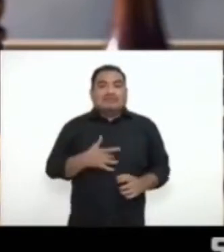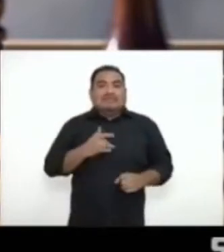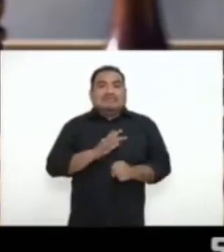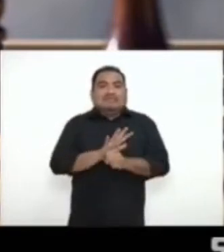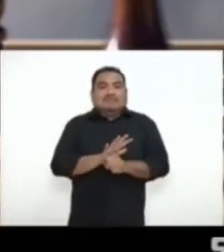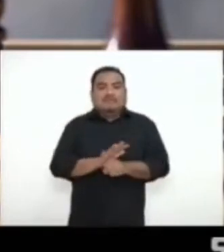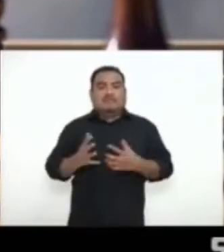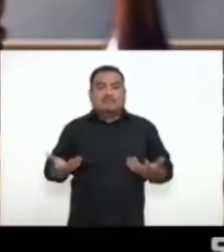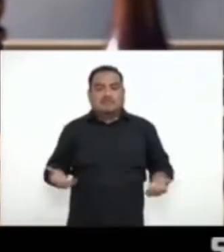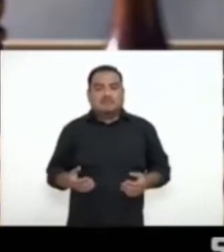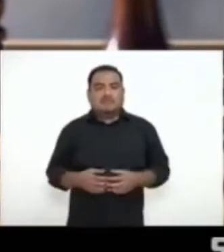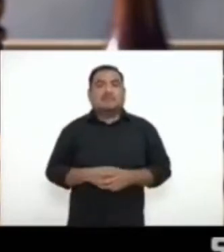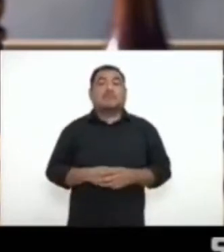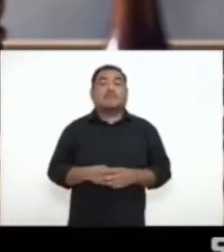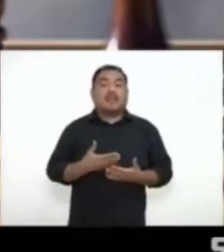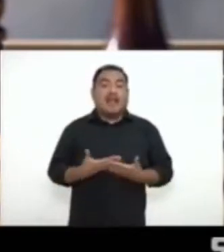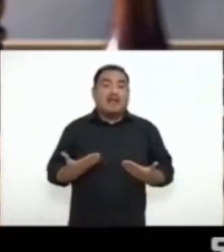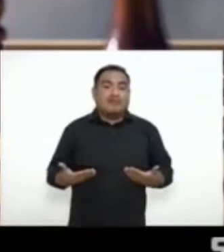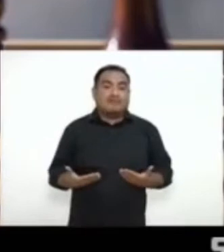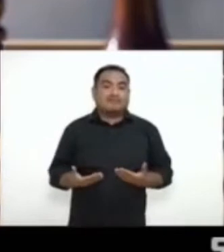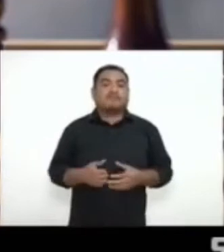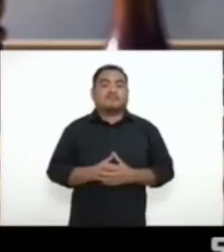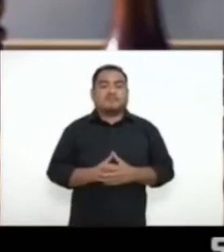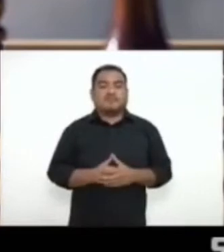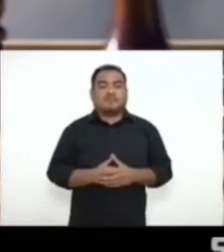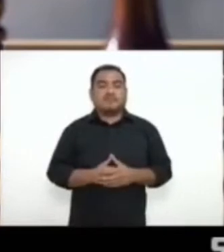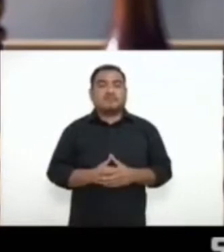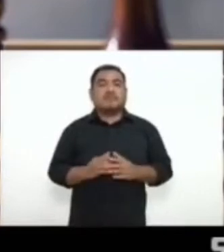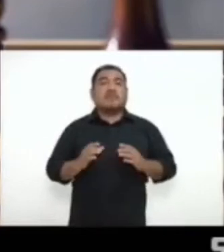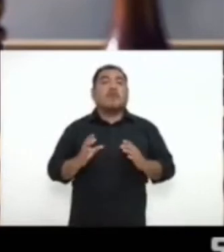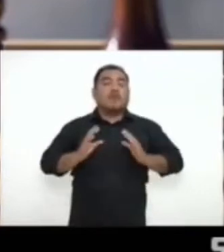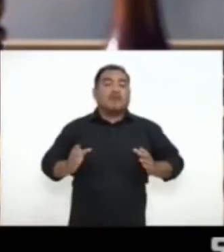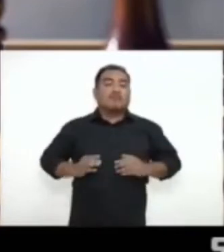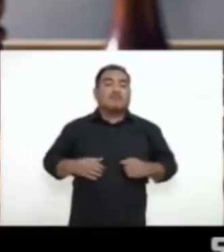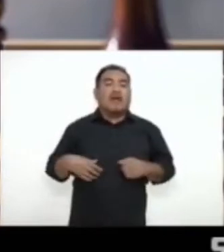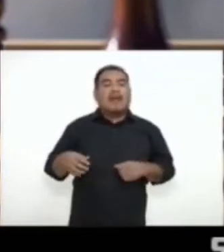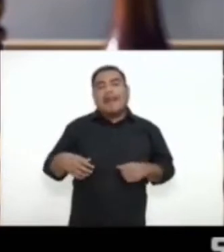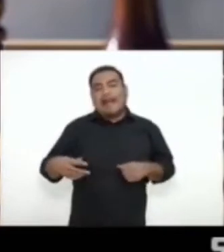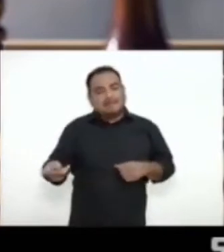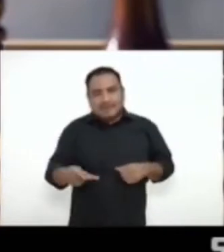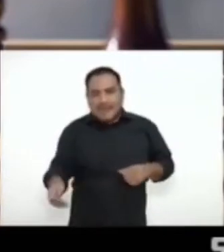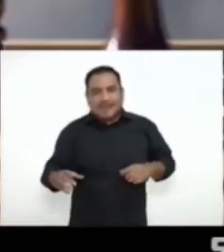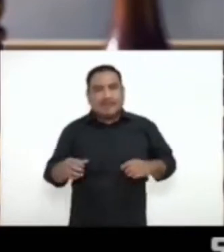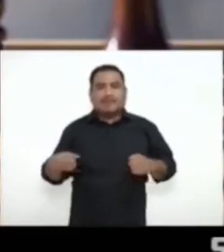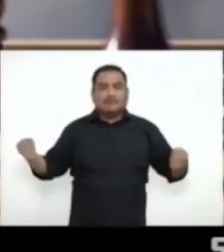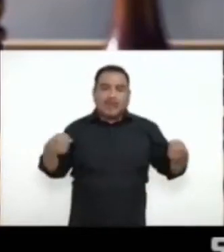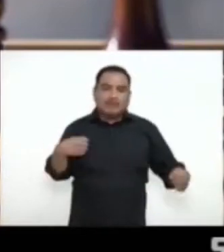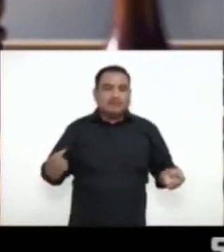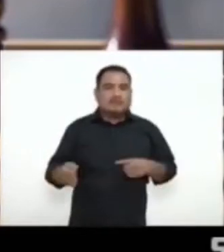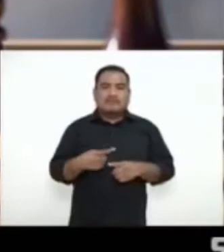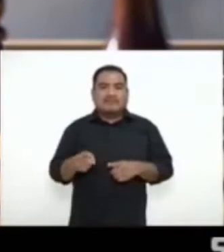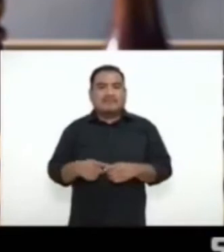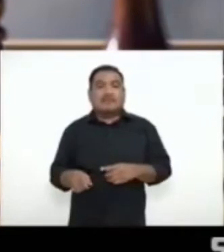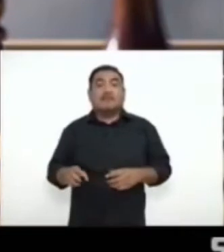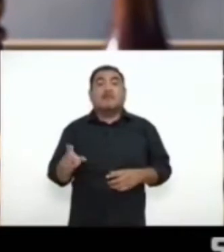cada órgano depende de una capa embrionaria en el nacimiento y, por ejemplo, cuando yo hay algo